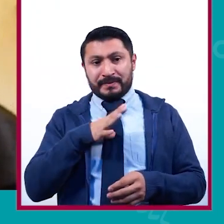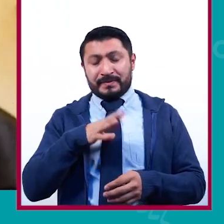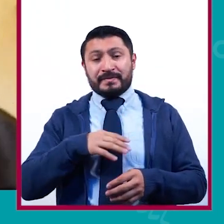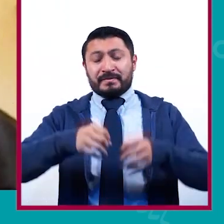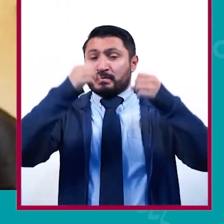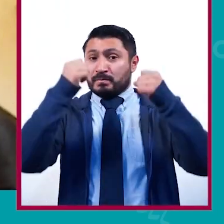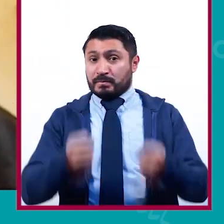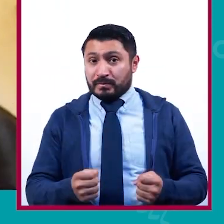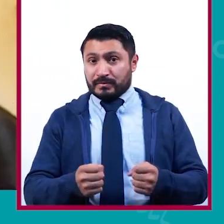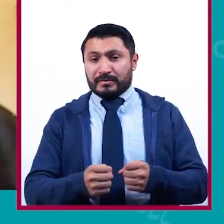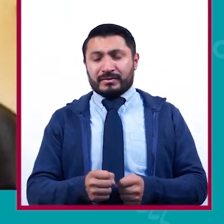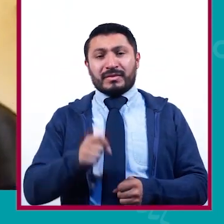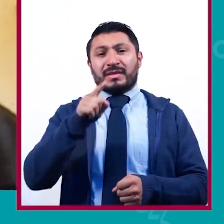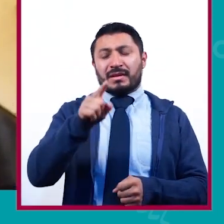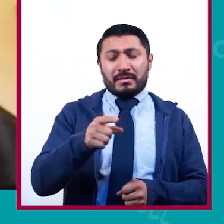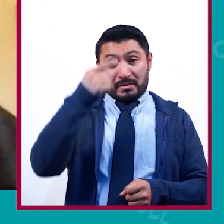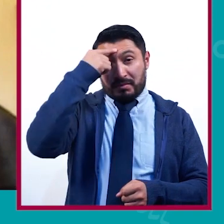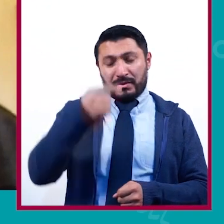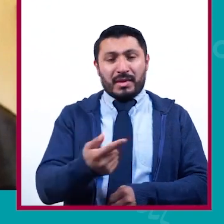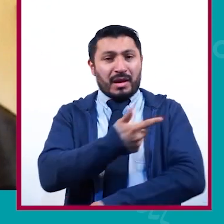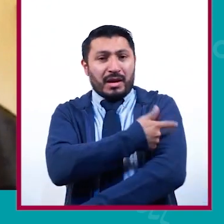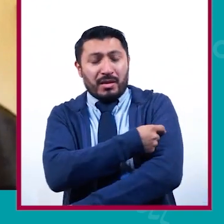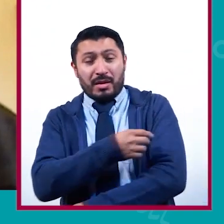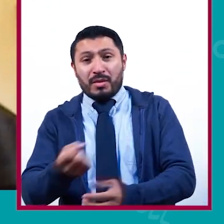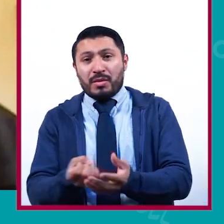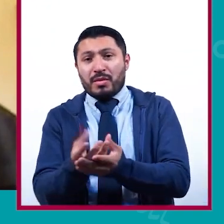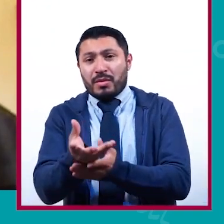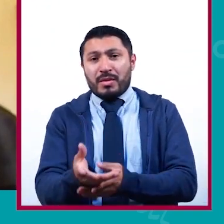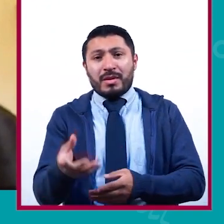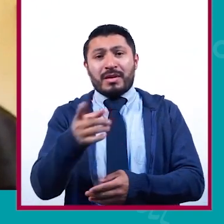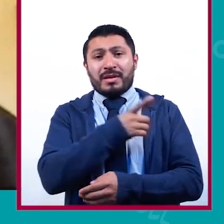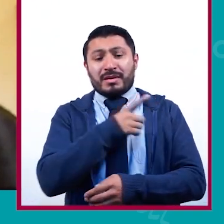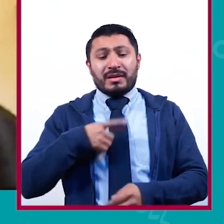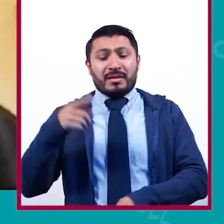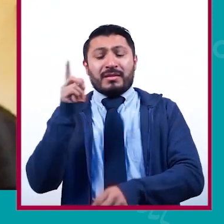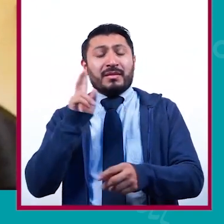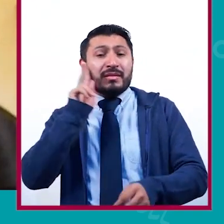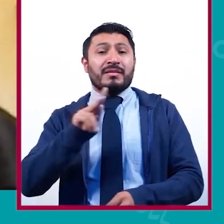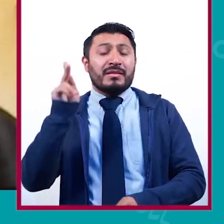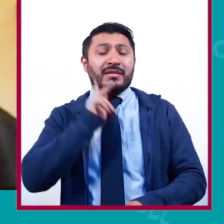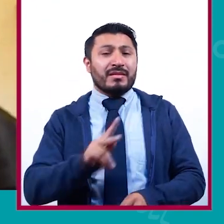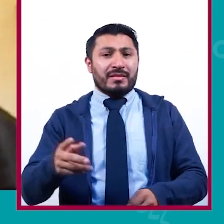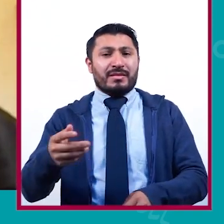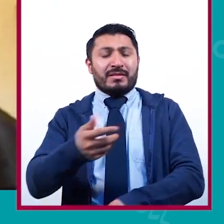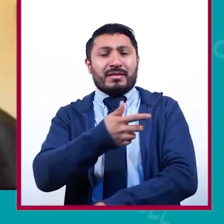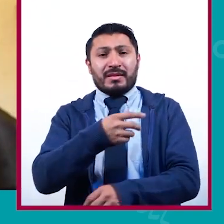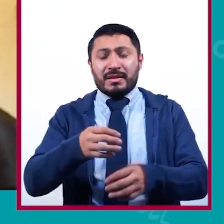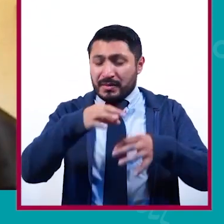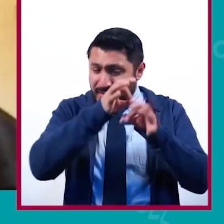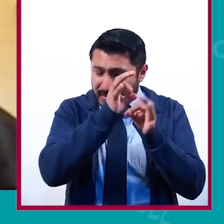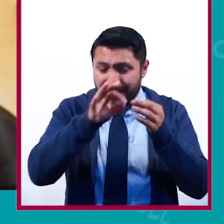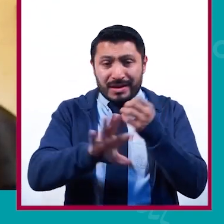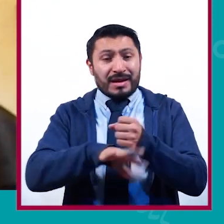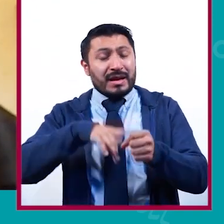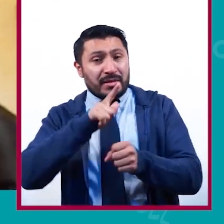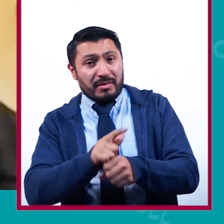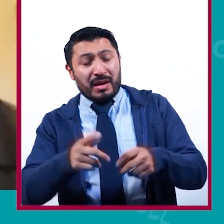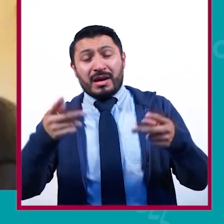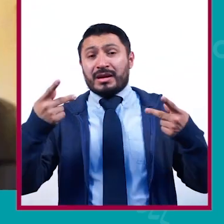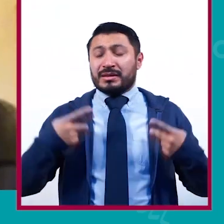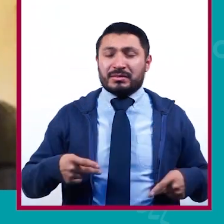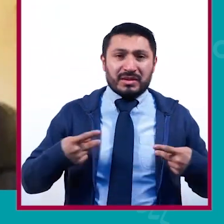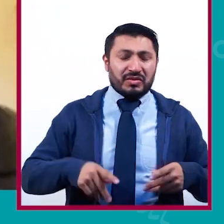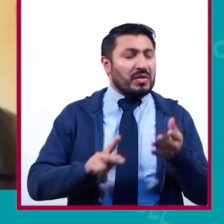están las fases de seguridad. Sí, para que una vacuna salga al mercado se debió de haber probado en modelos celulares, animales